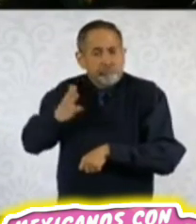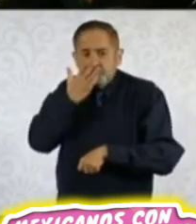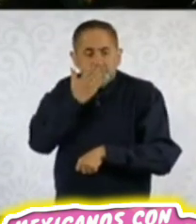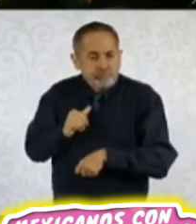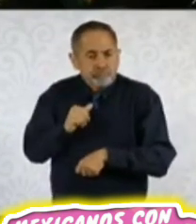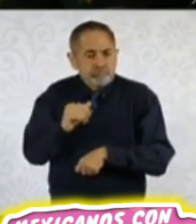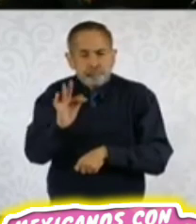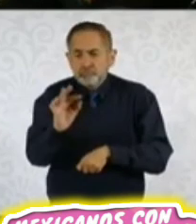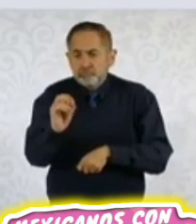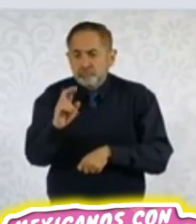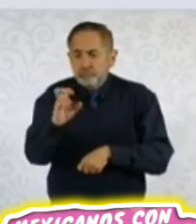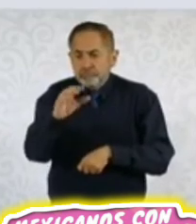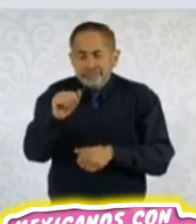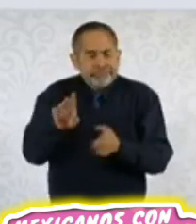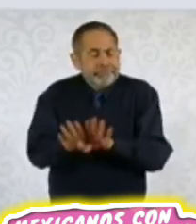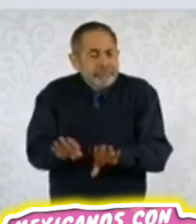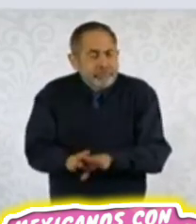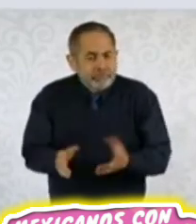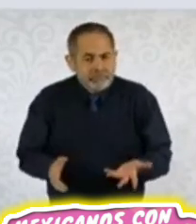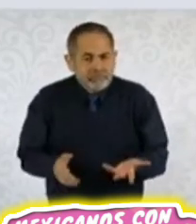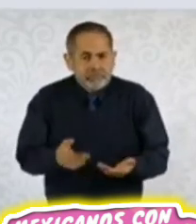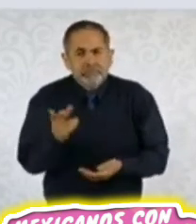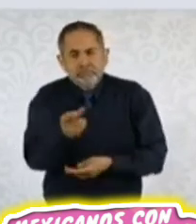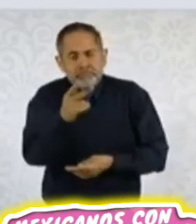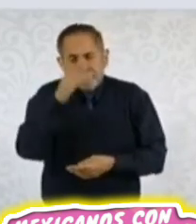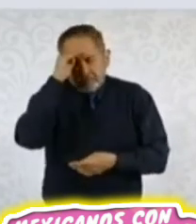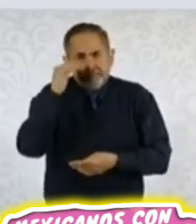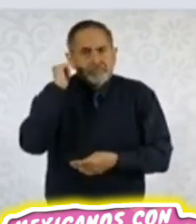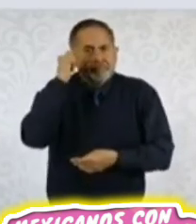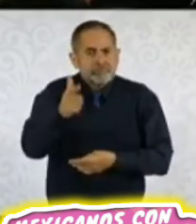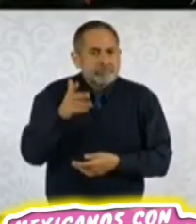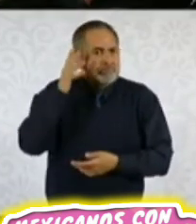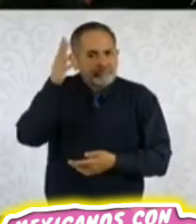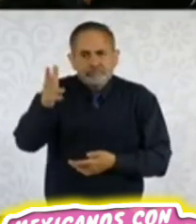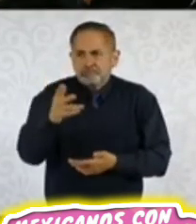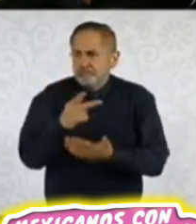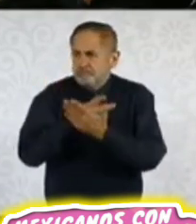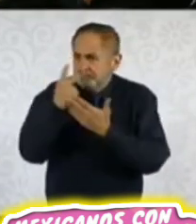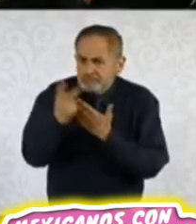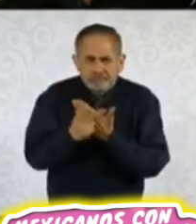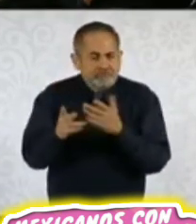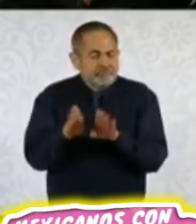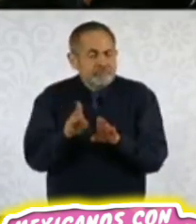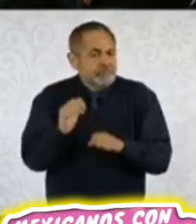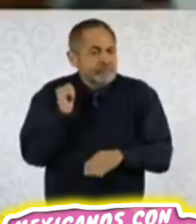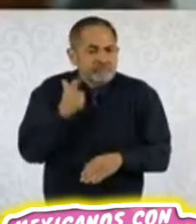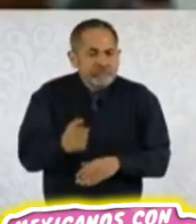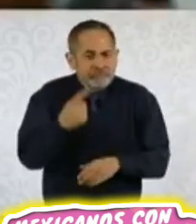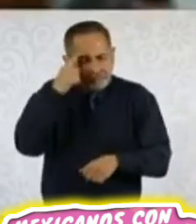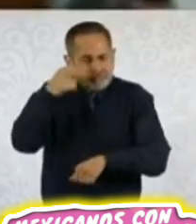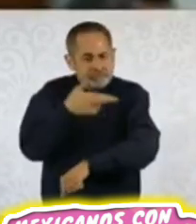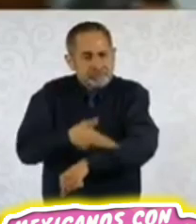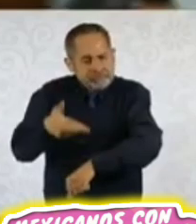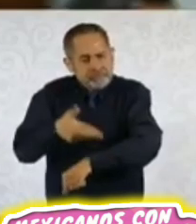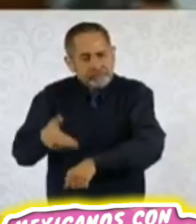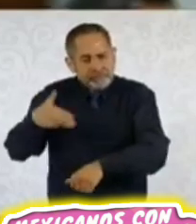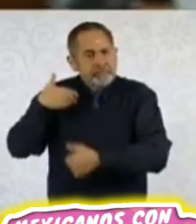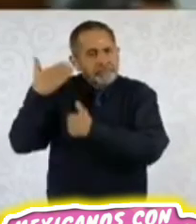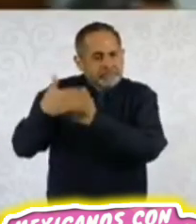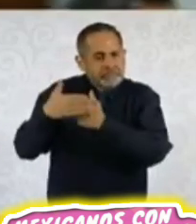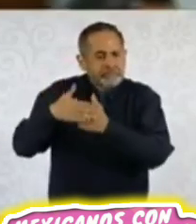desaparecidas. Quería preguntarle si tienen alguna acción definida ya, concreta, para empezar